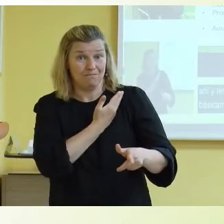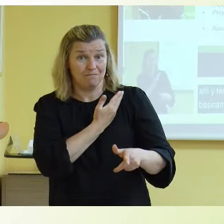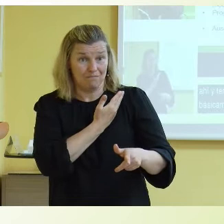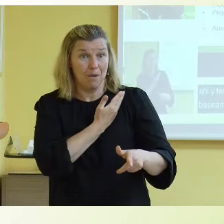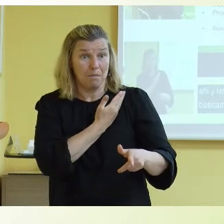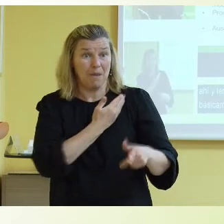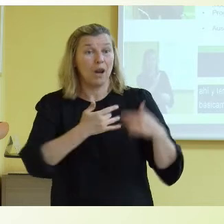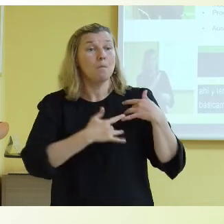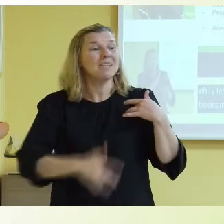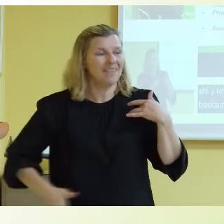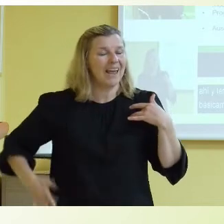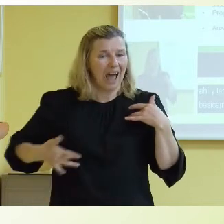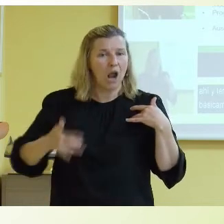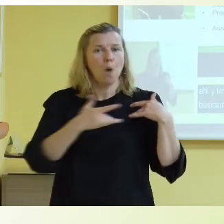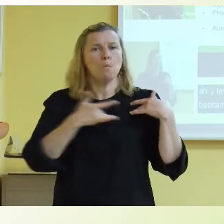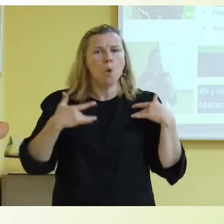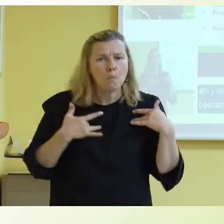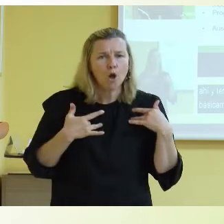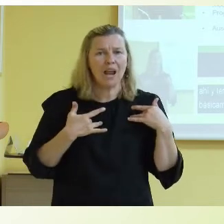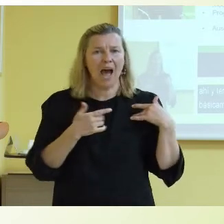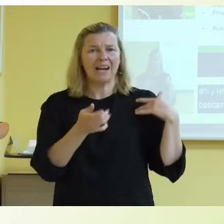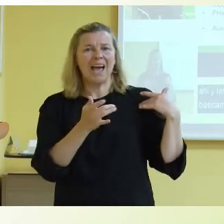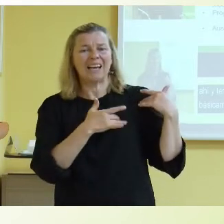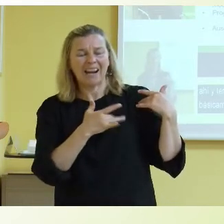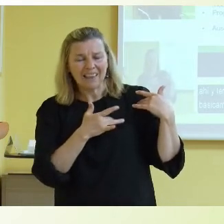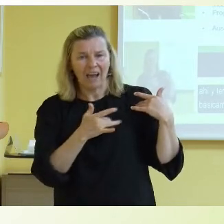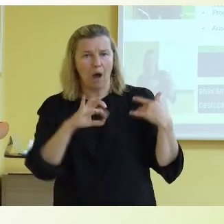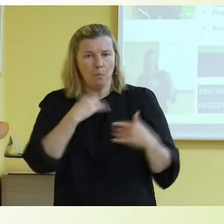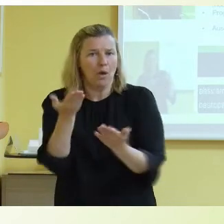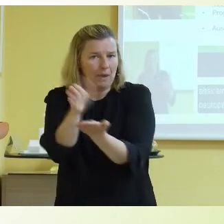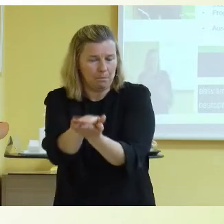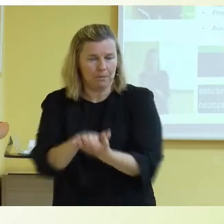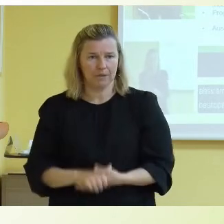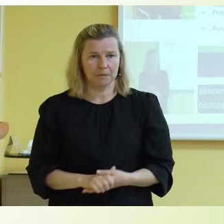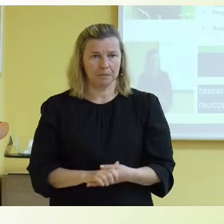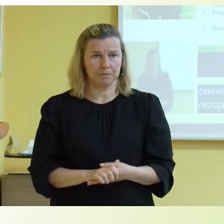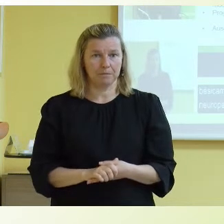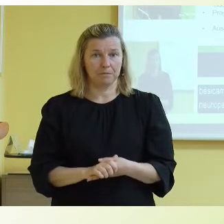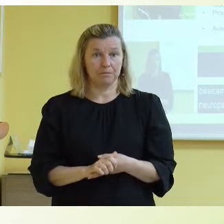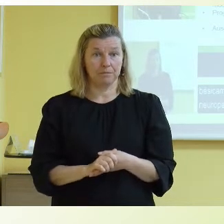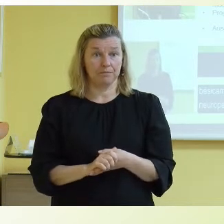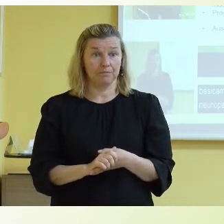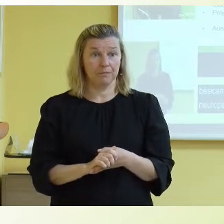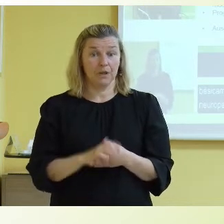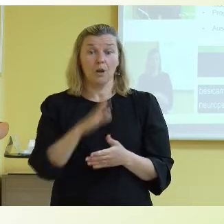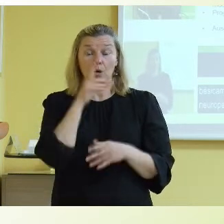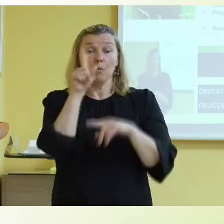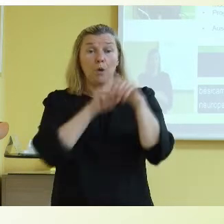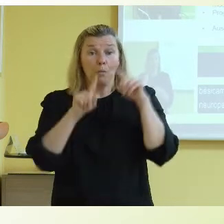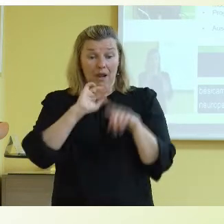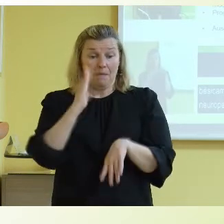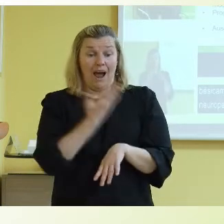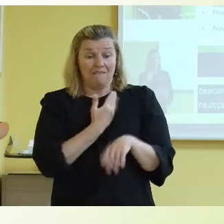afectación visceral, o sea, pulmonar, hepática, cardíaca, etcétera. El tema de que varias cosas estén afectadas, bueno, hasta